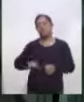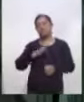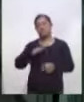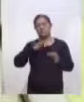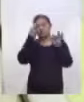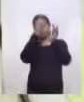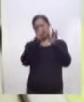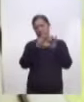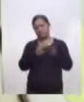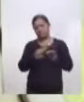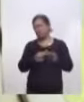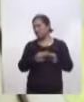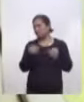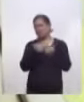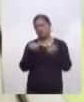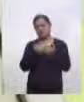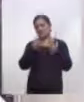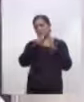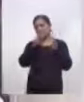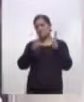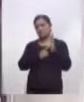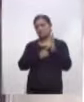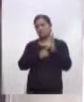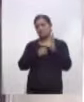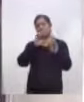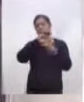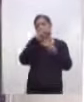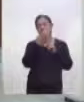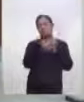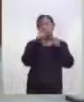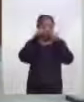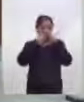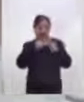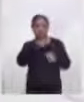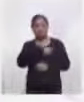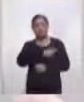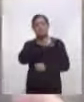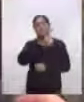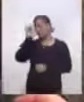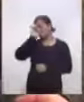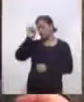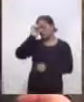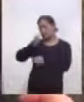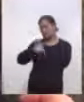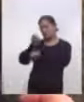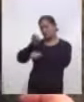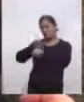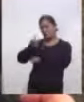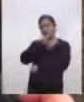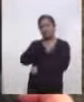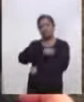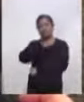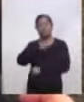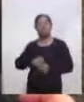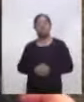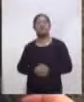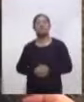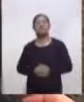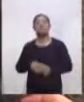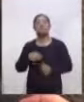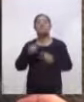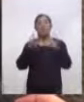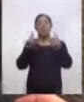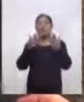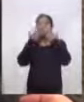apegan a los lineamientos que establece el Comité de Atención en la Salud y el Consejo Estatal de Salud. Tlaxcala no tienen ni un caso sospechoso ni un